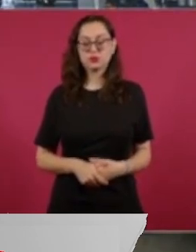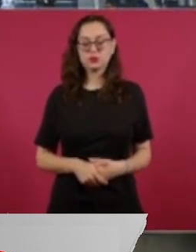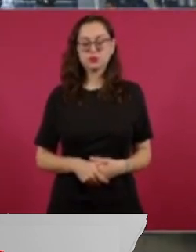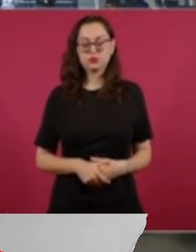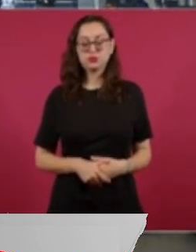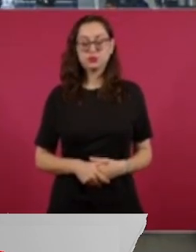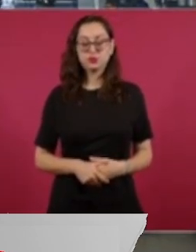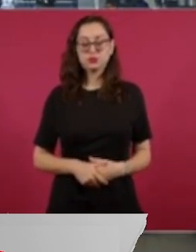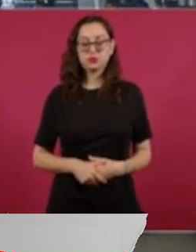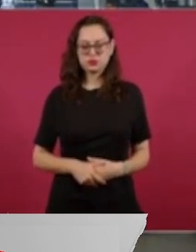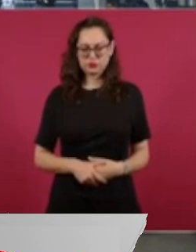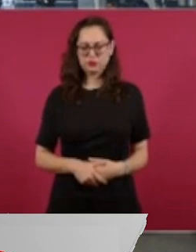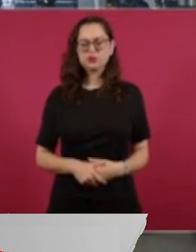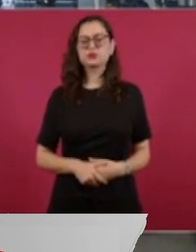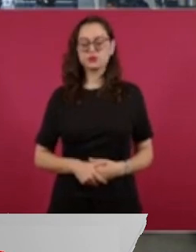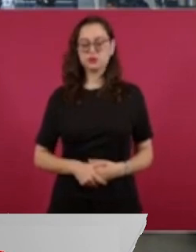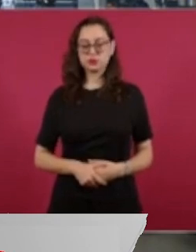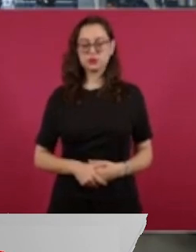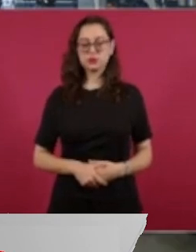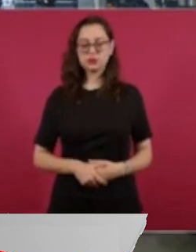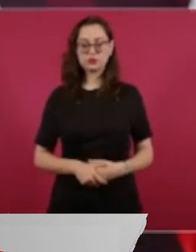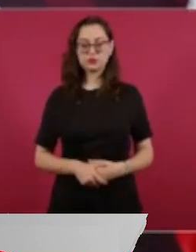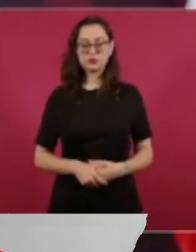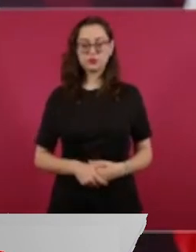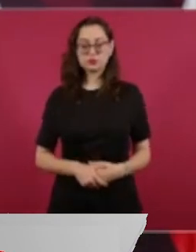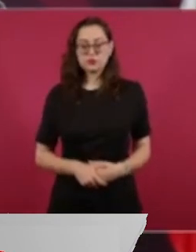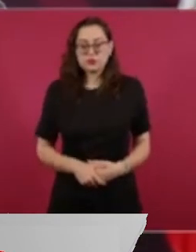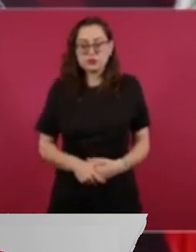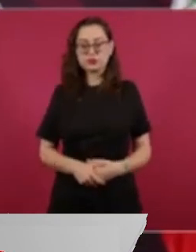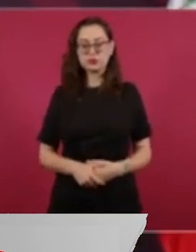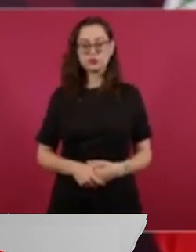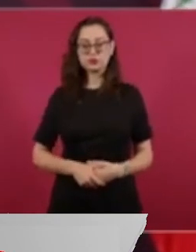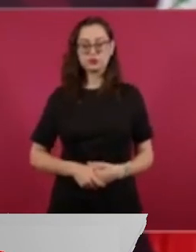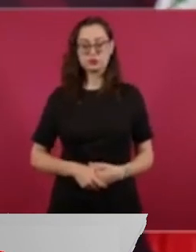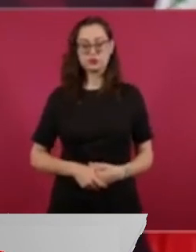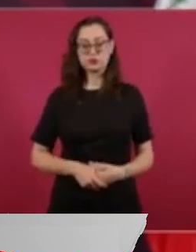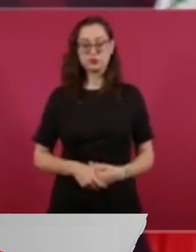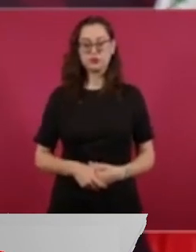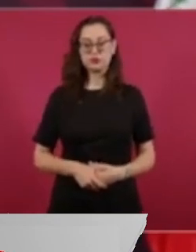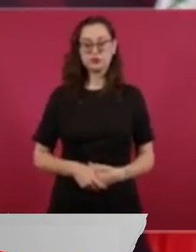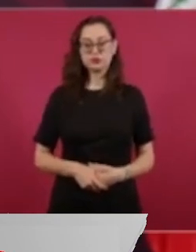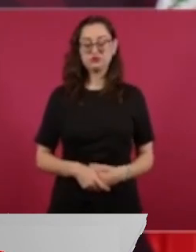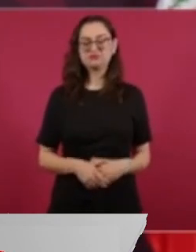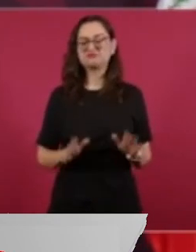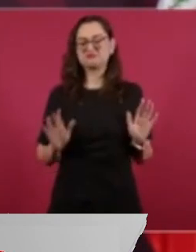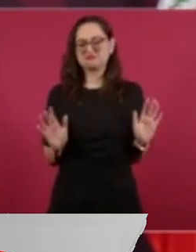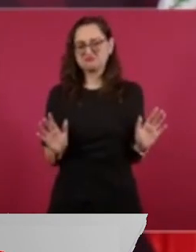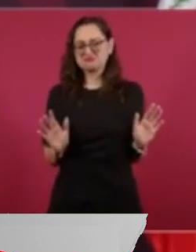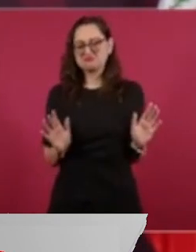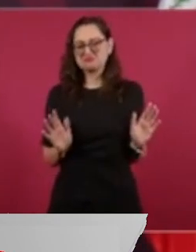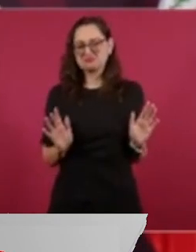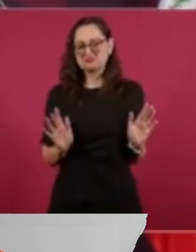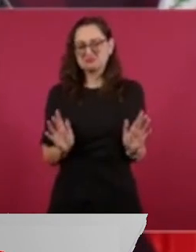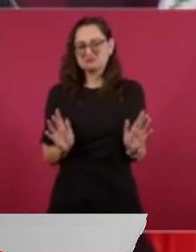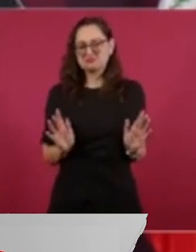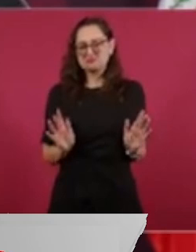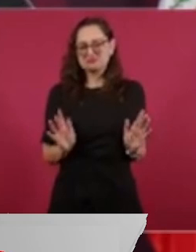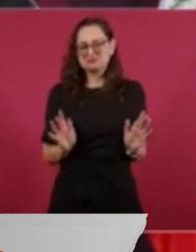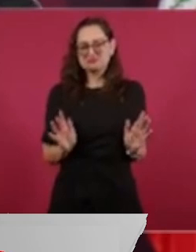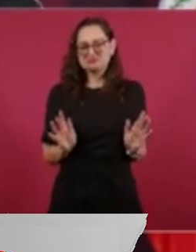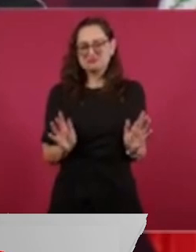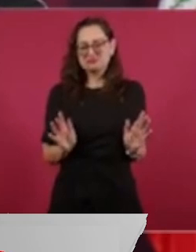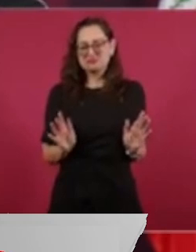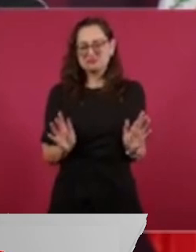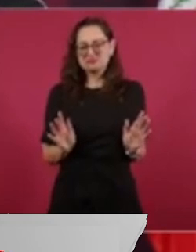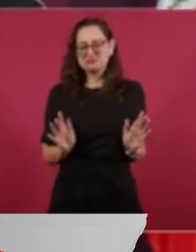Sí, sí, pero puede ser que por cuestiones de